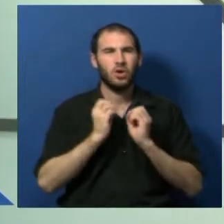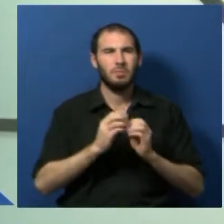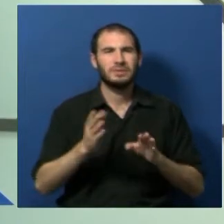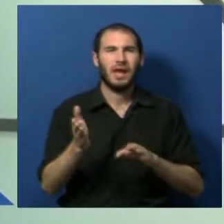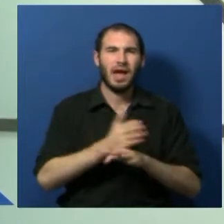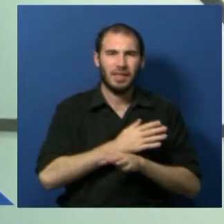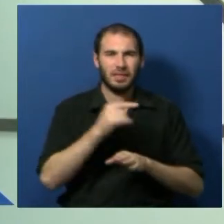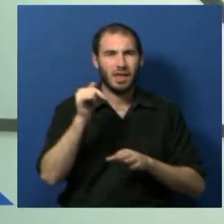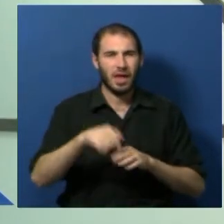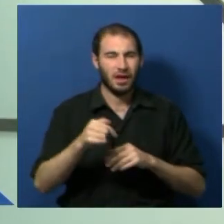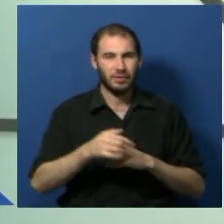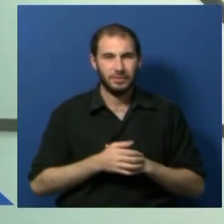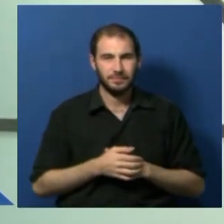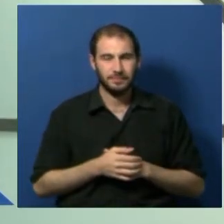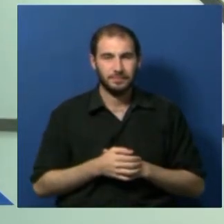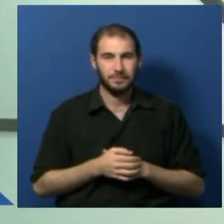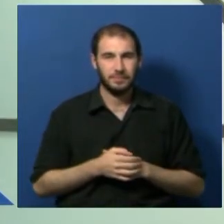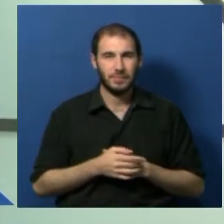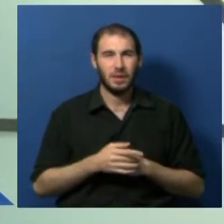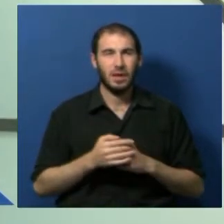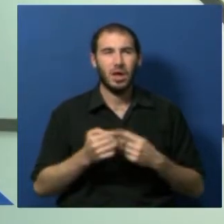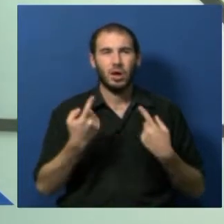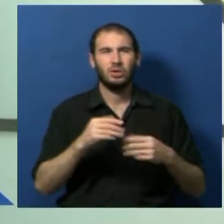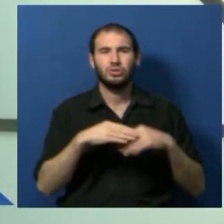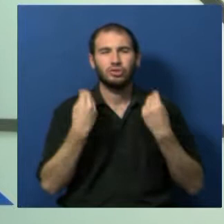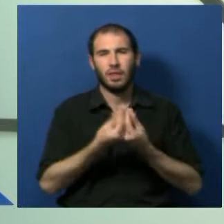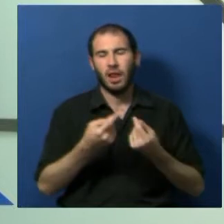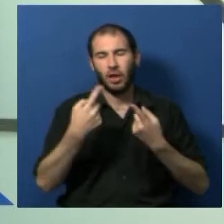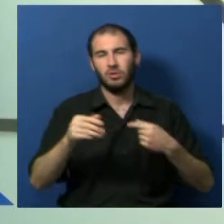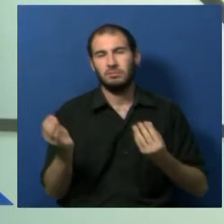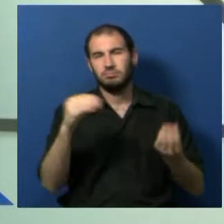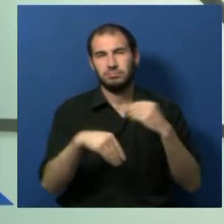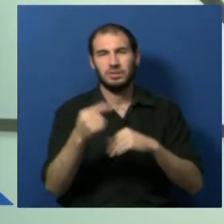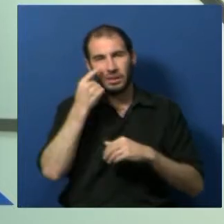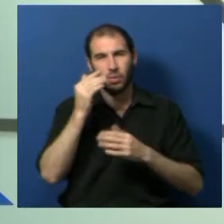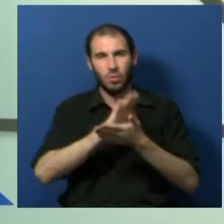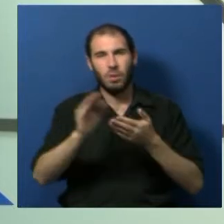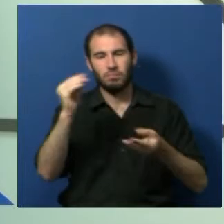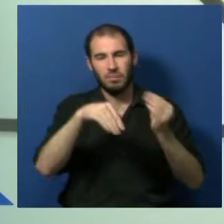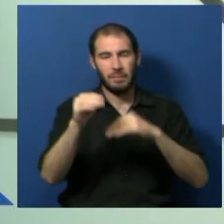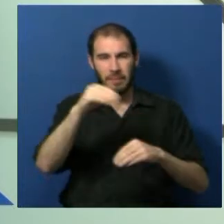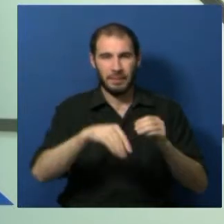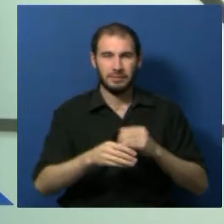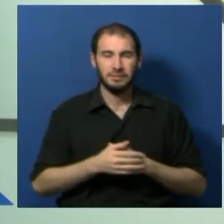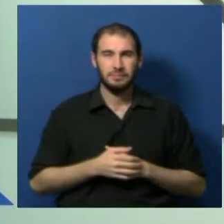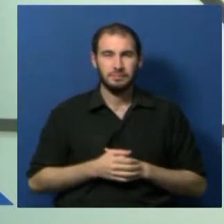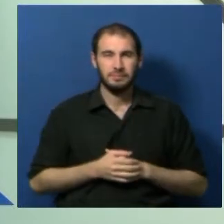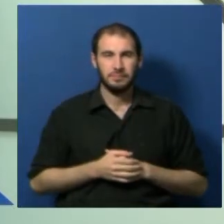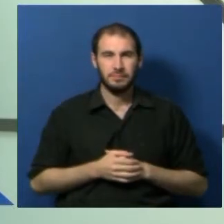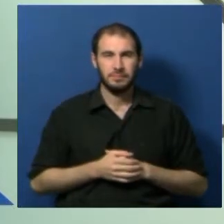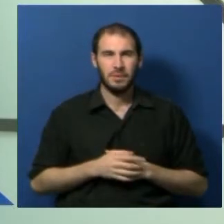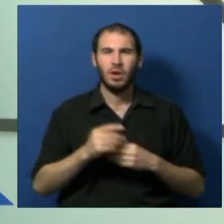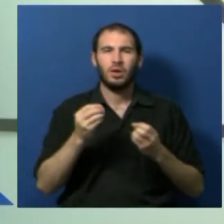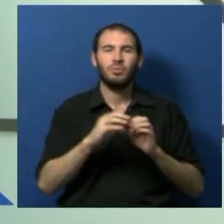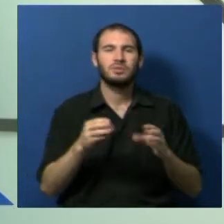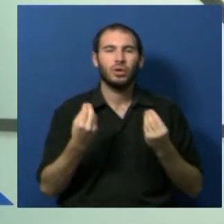lo que ahora está ocurriendo con la sumatoria del contenido y de nuevos testimonios y nuevo material que le sumaste a la documental. ¿Cómo